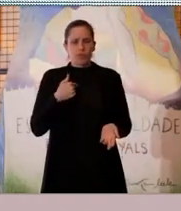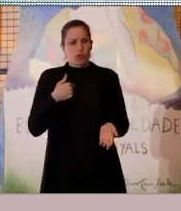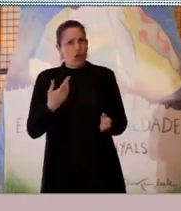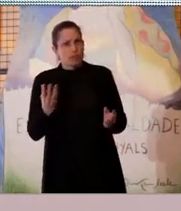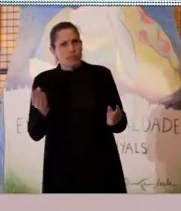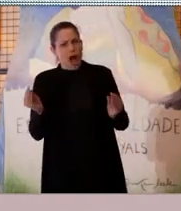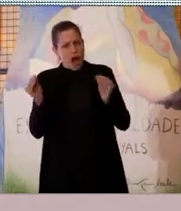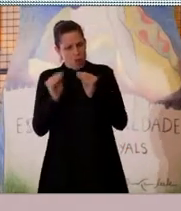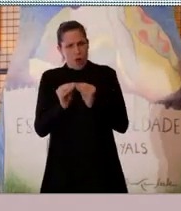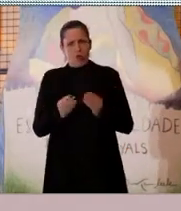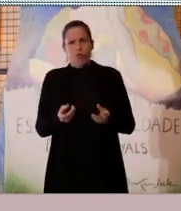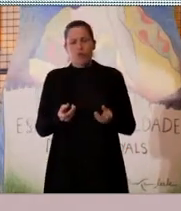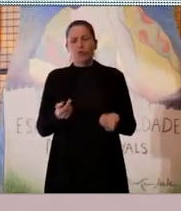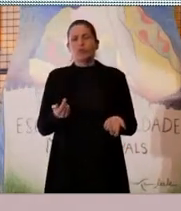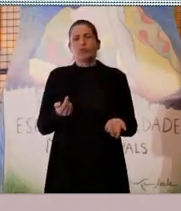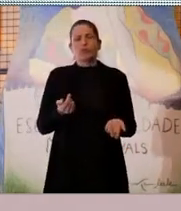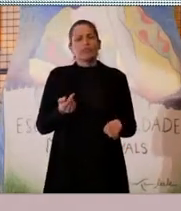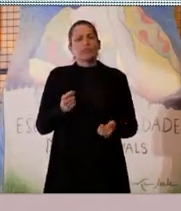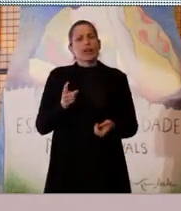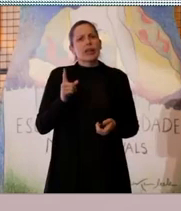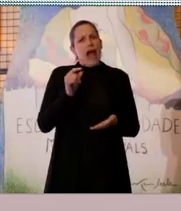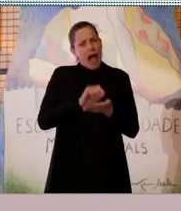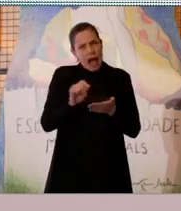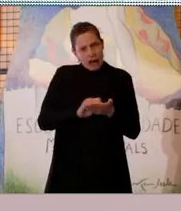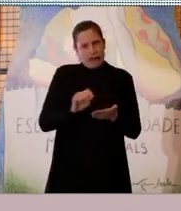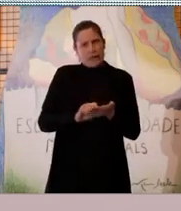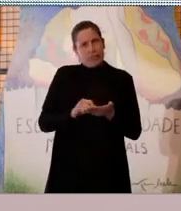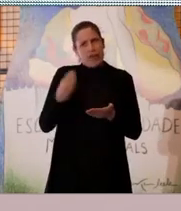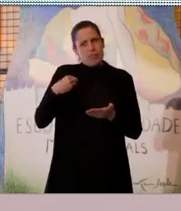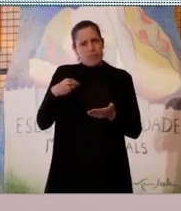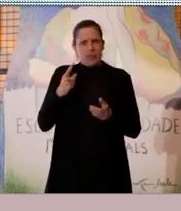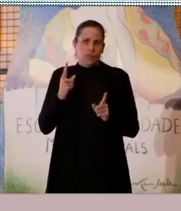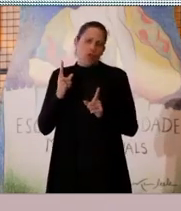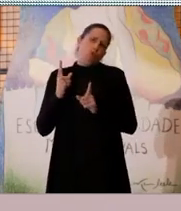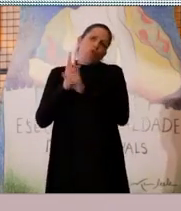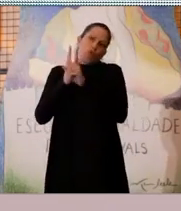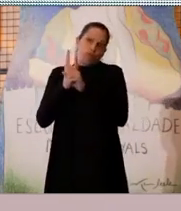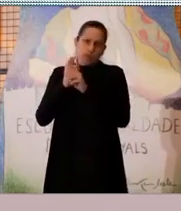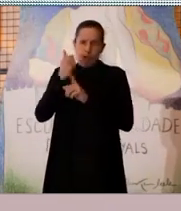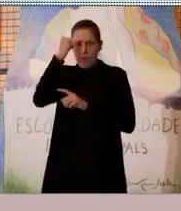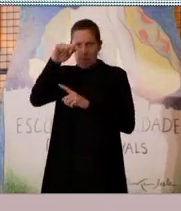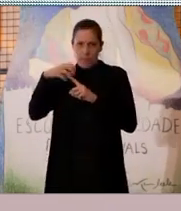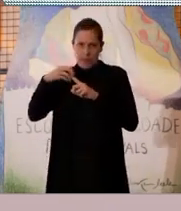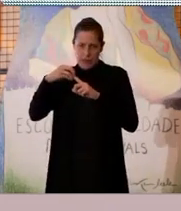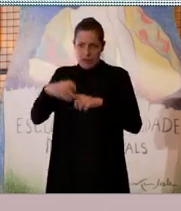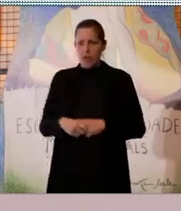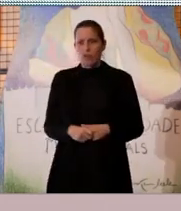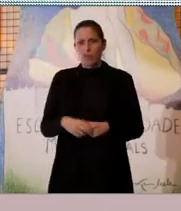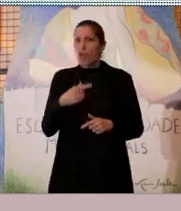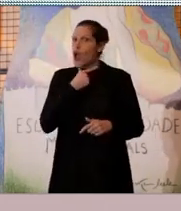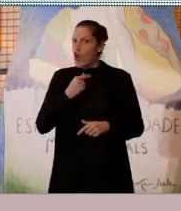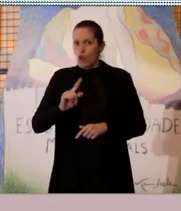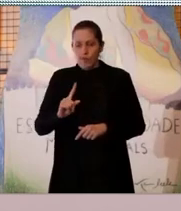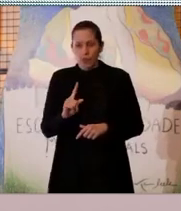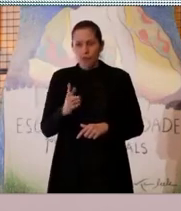eso configuraría eso ya implicaría esa agenda que es la del combate al patriarcado no me gusta y menos Lo siento soy